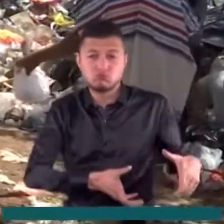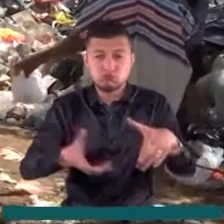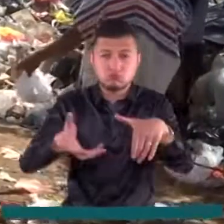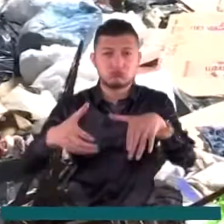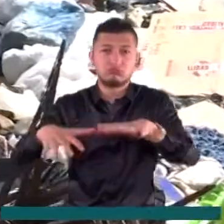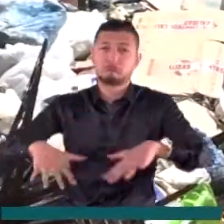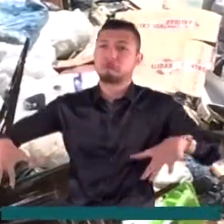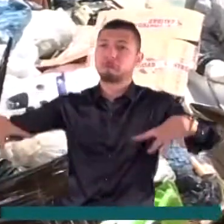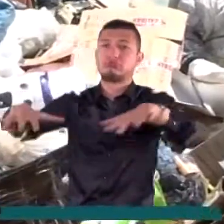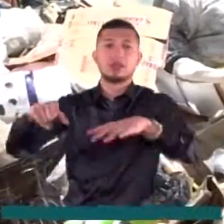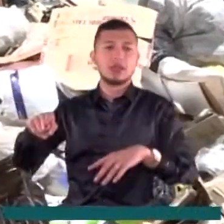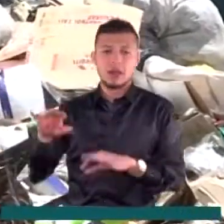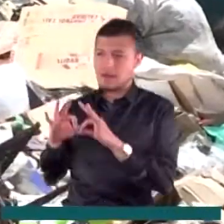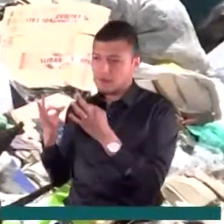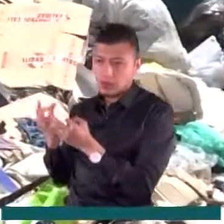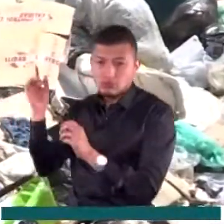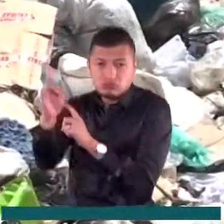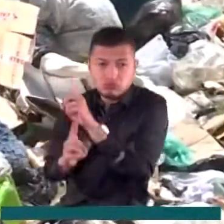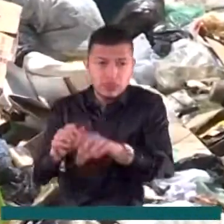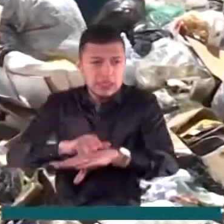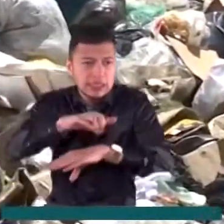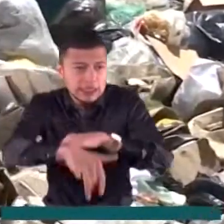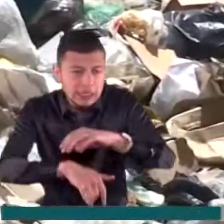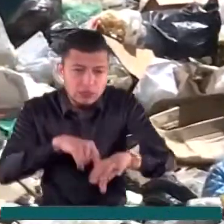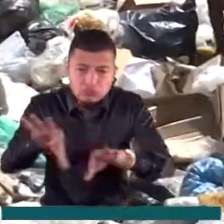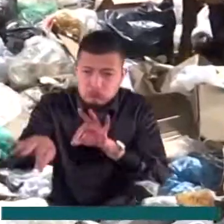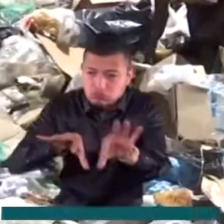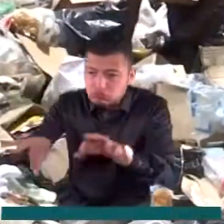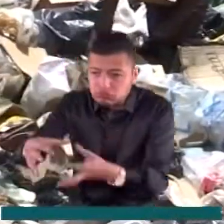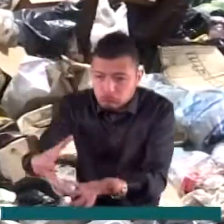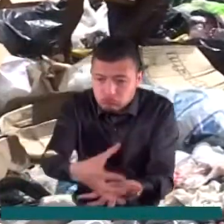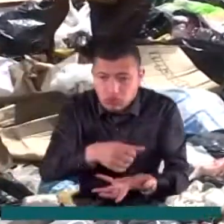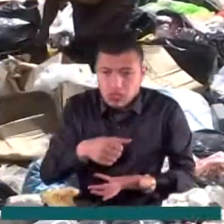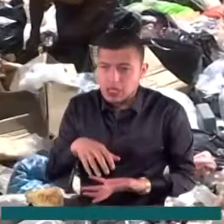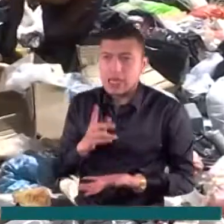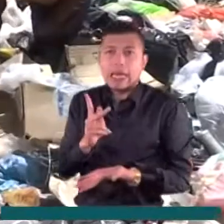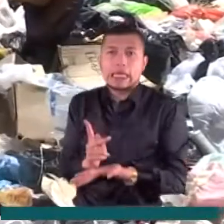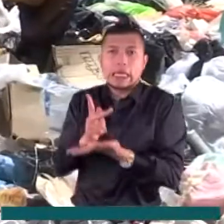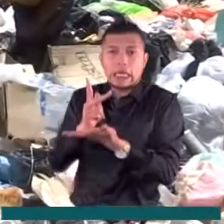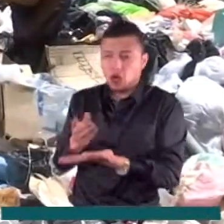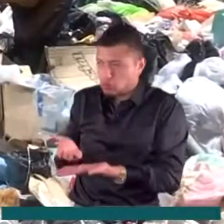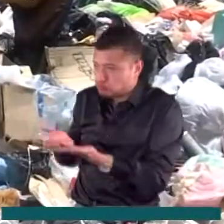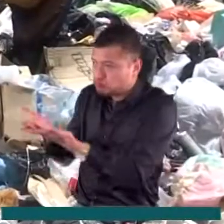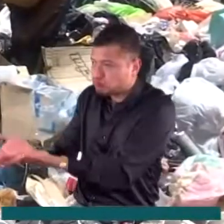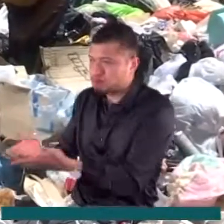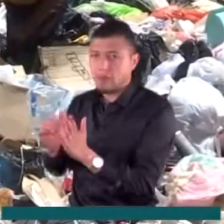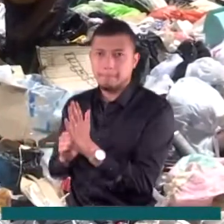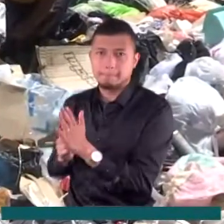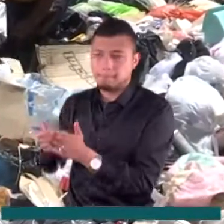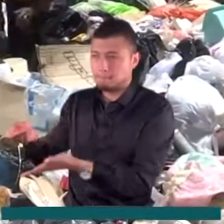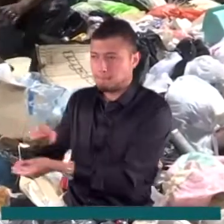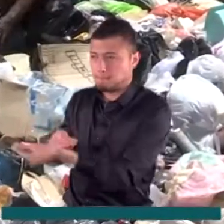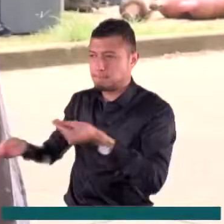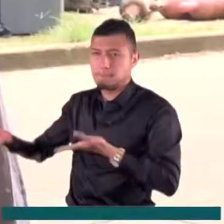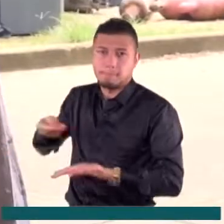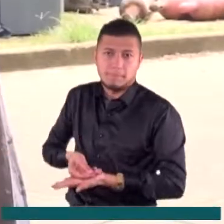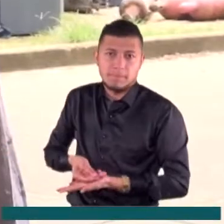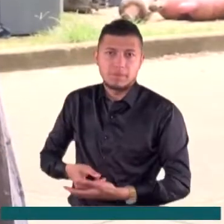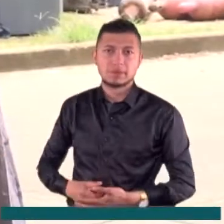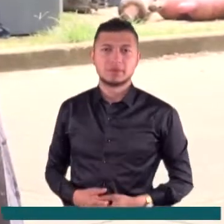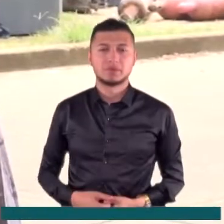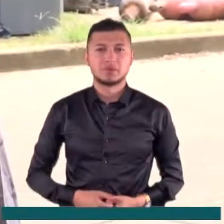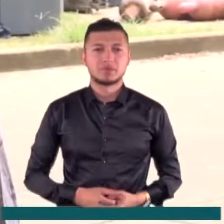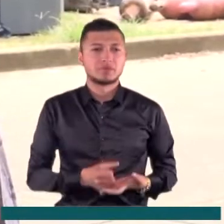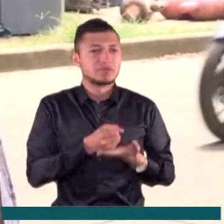allí las familias buscan los residuos reciclables los reúnen y reciben un dinero por el kilo de material que recolectan ayudándole